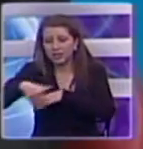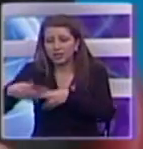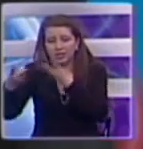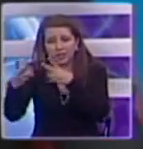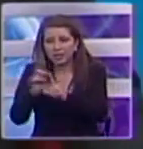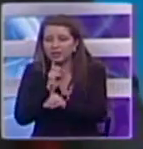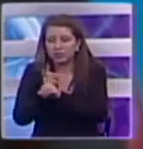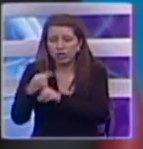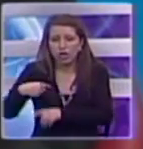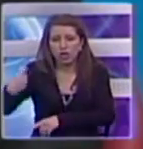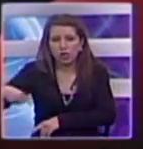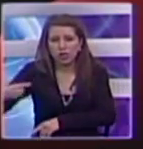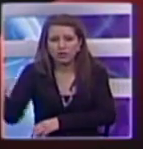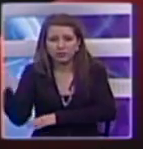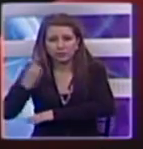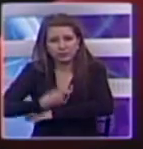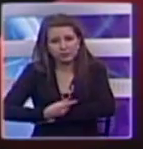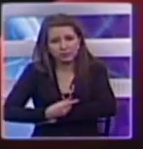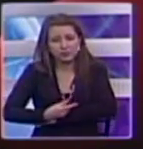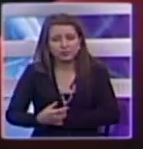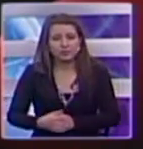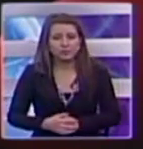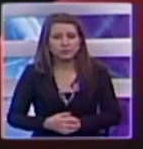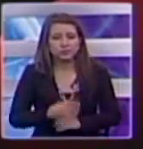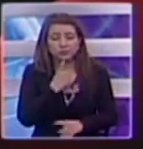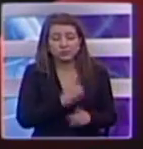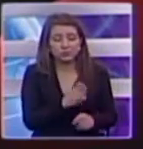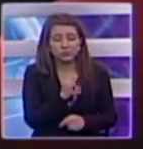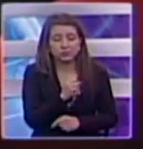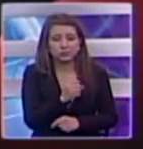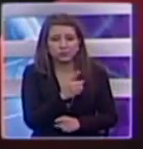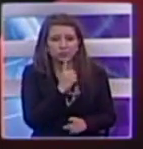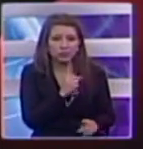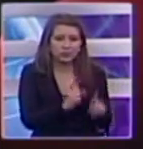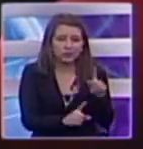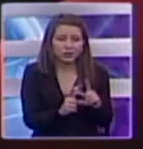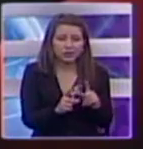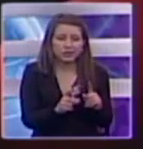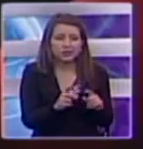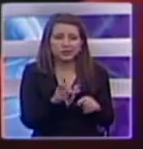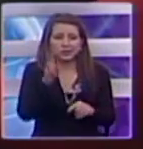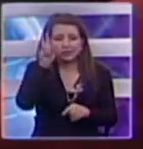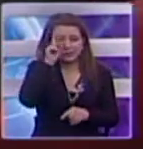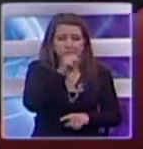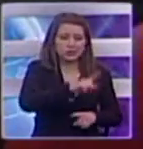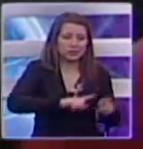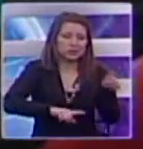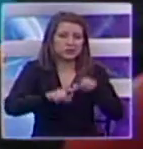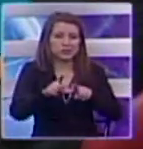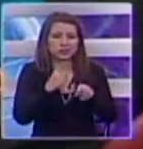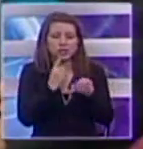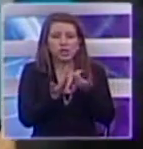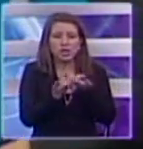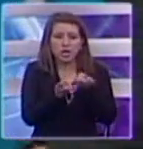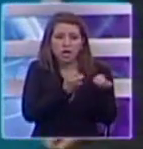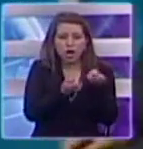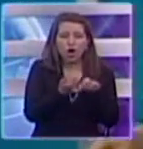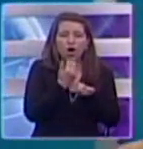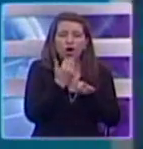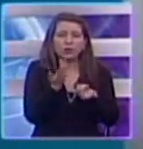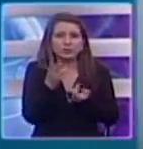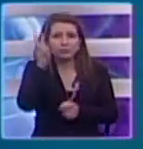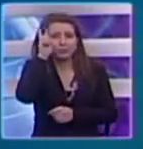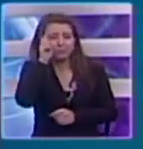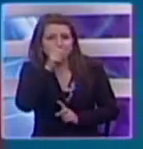que sí, se vive todos los días. Sí, así es. Y hay suspicacia de la gente que, digamos, es difícil manejar esa